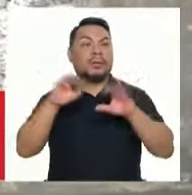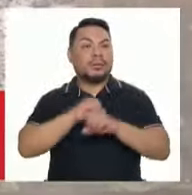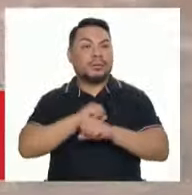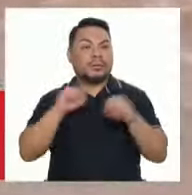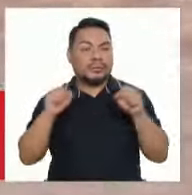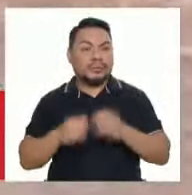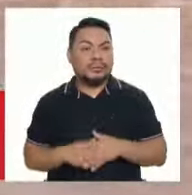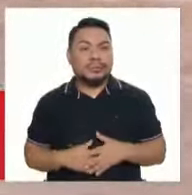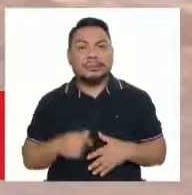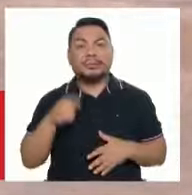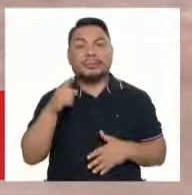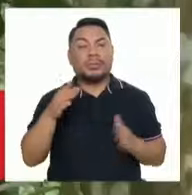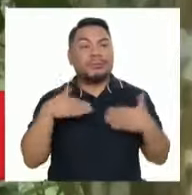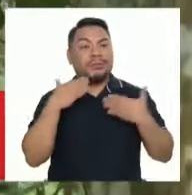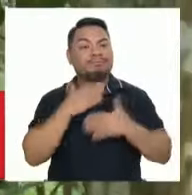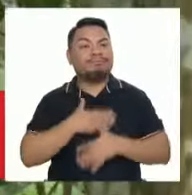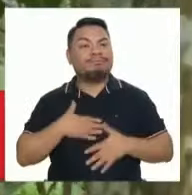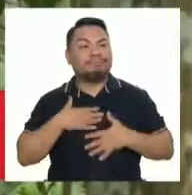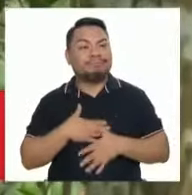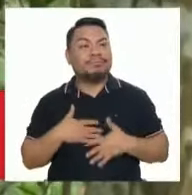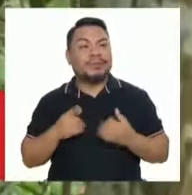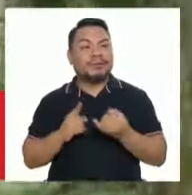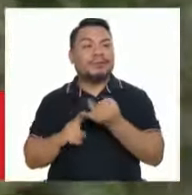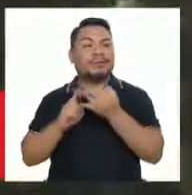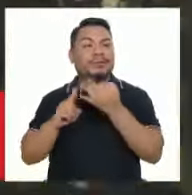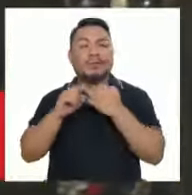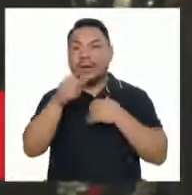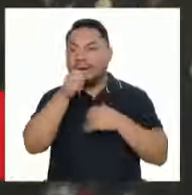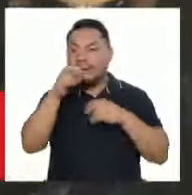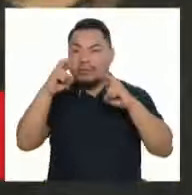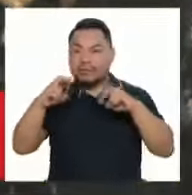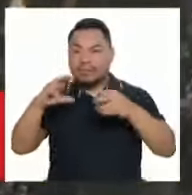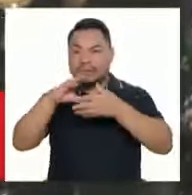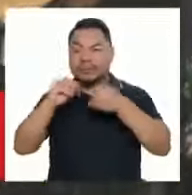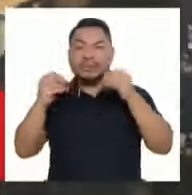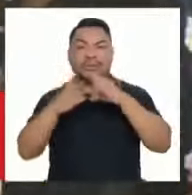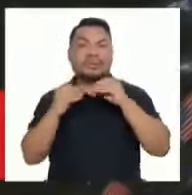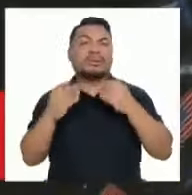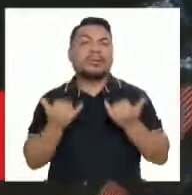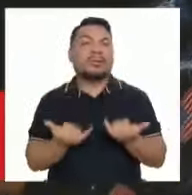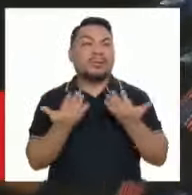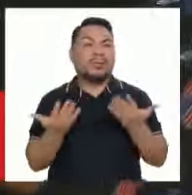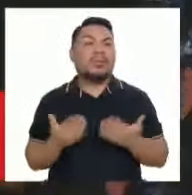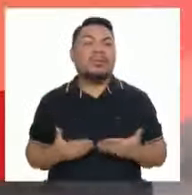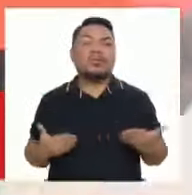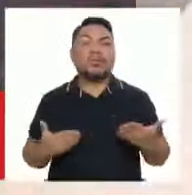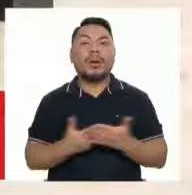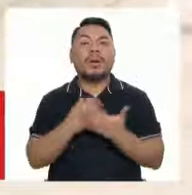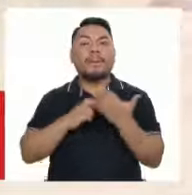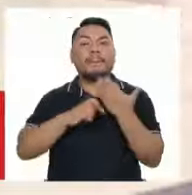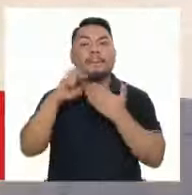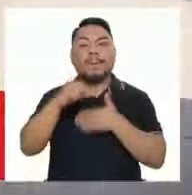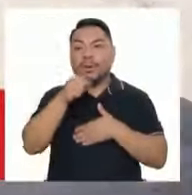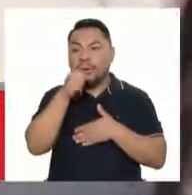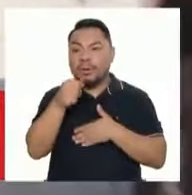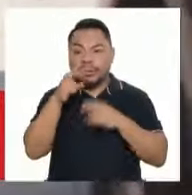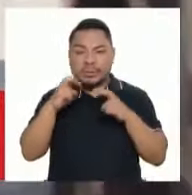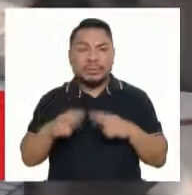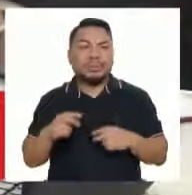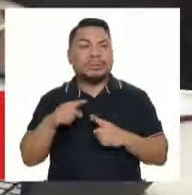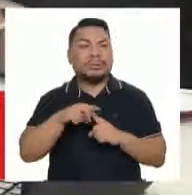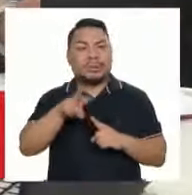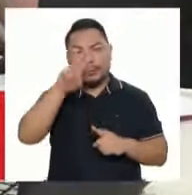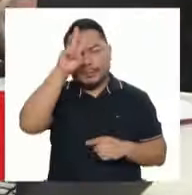mañana, usted podrá disfrutar de notables reportajes a través de Crónicas de Hoy, el nuevo programa periodístico de TV